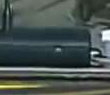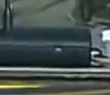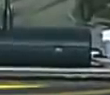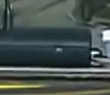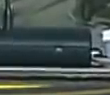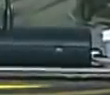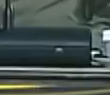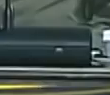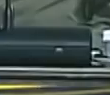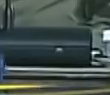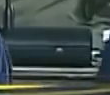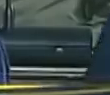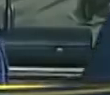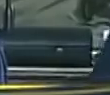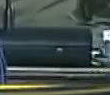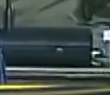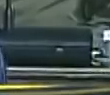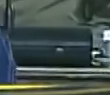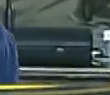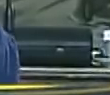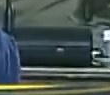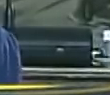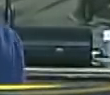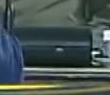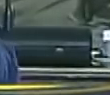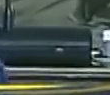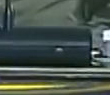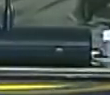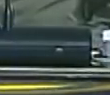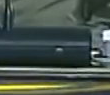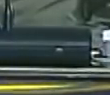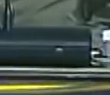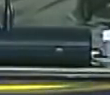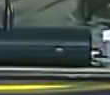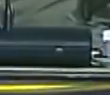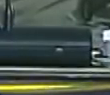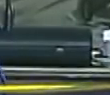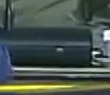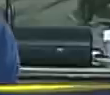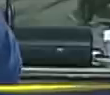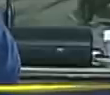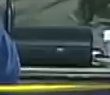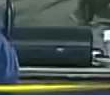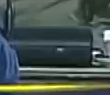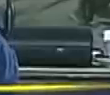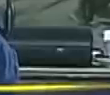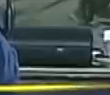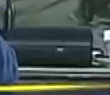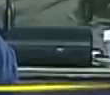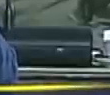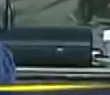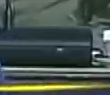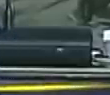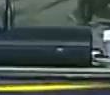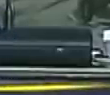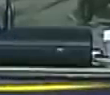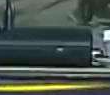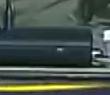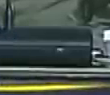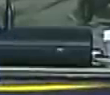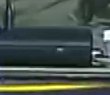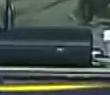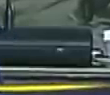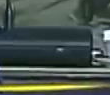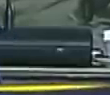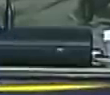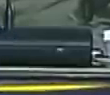recuperando progresivamente. Y quiero significar una cosa, presidente. Cuando estuvo la vicepresidenta junto con